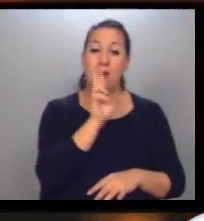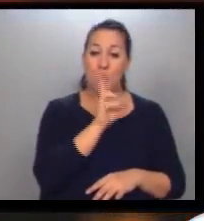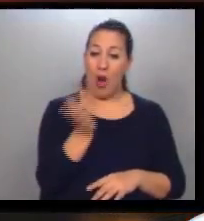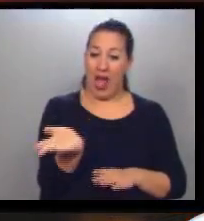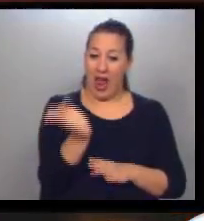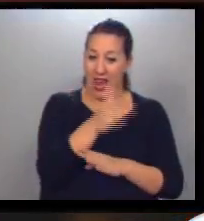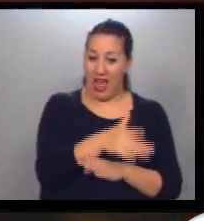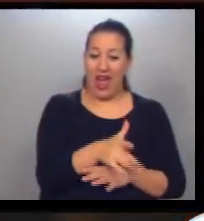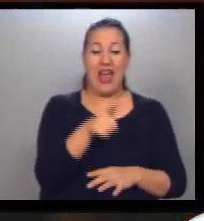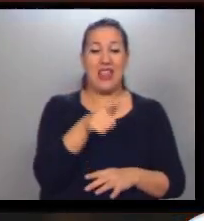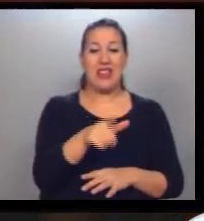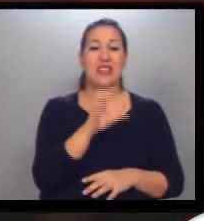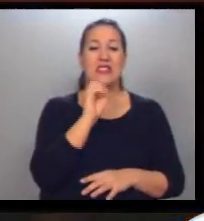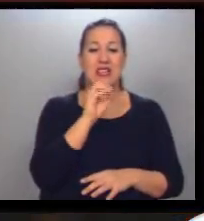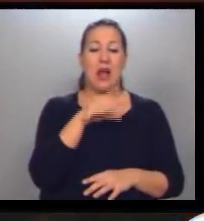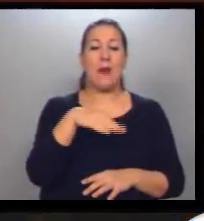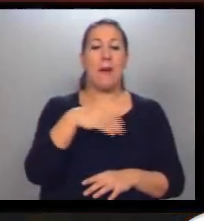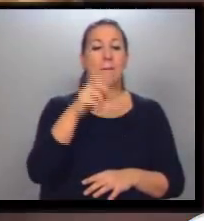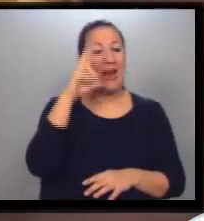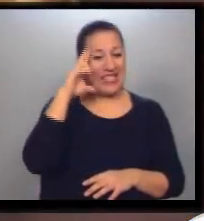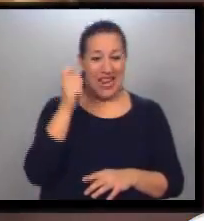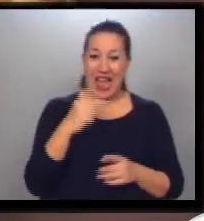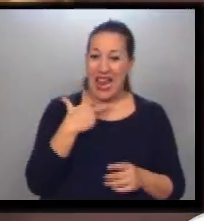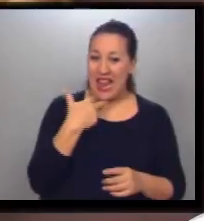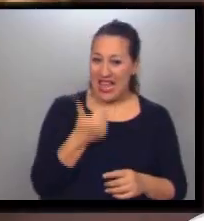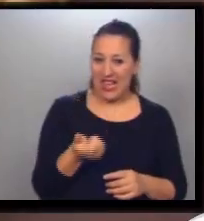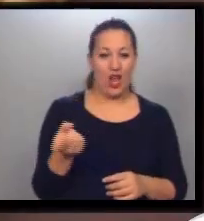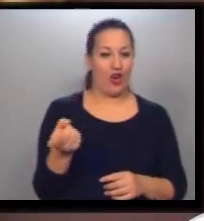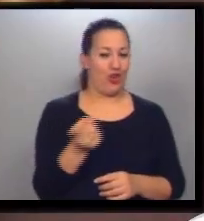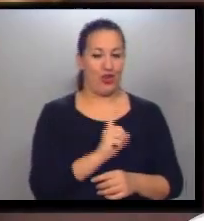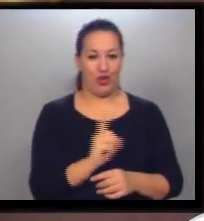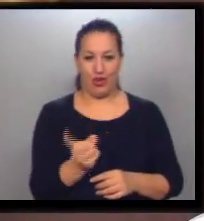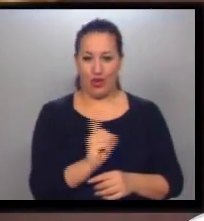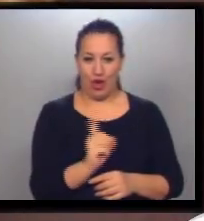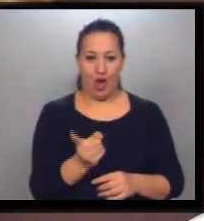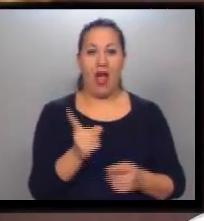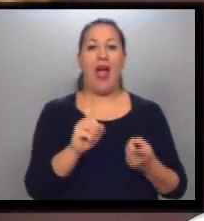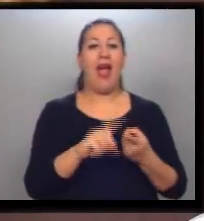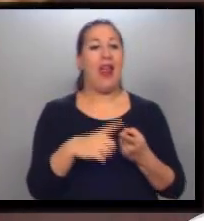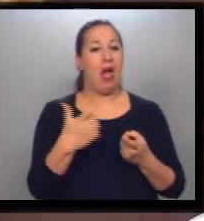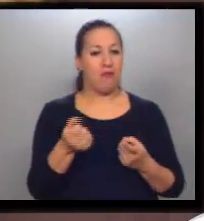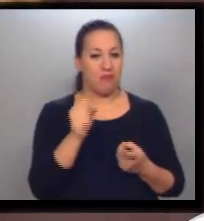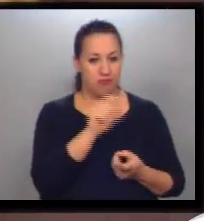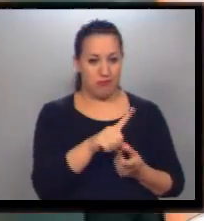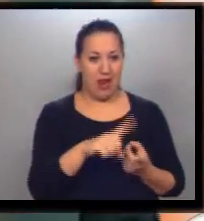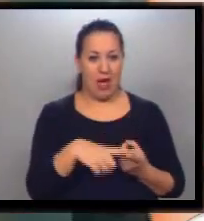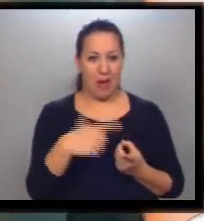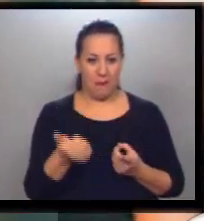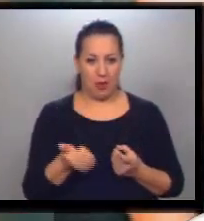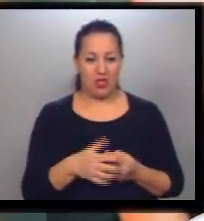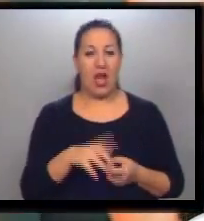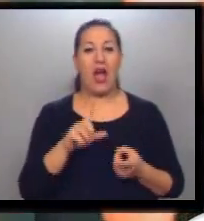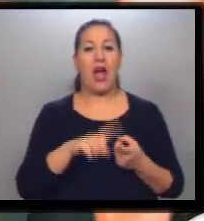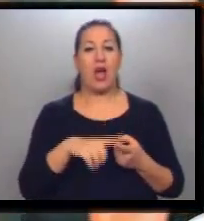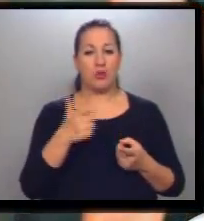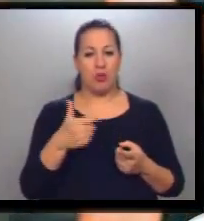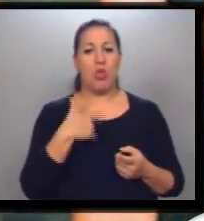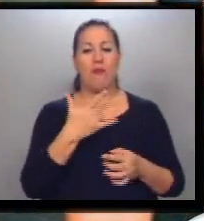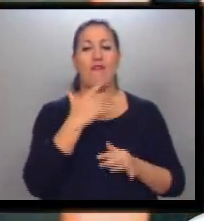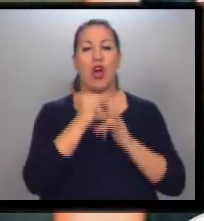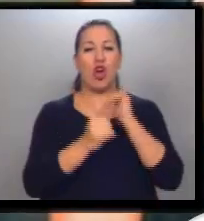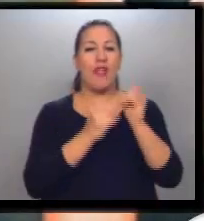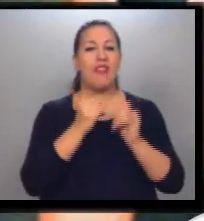lado se llama Marcela... Es la hija. No, no, no es la hija. ¿No? Es no digas la nieta porque vamos a tener problemas bilaterales. Es la esposa y después te voy a contar